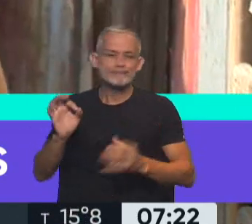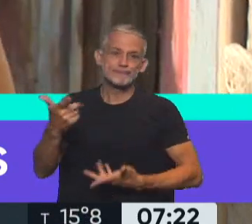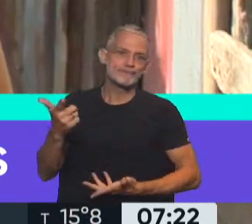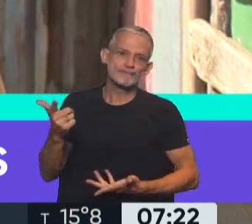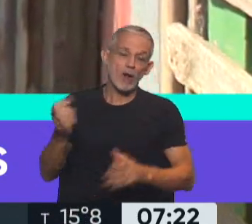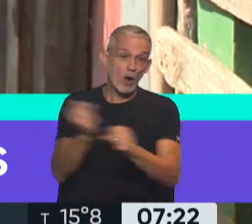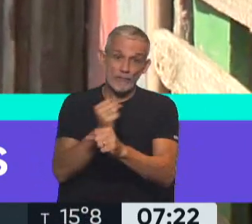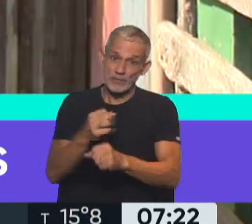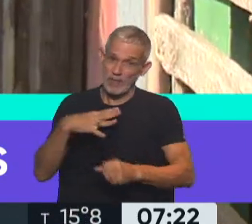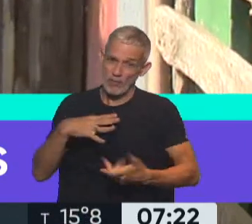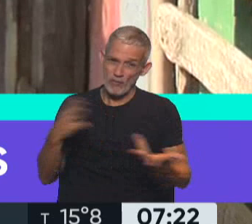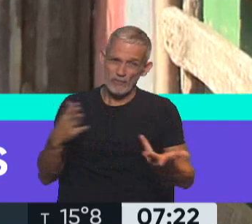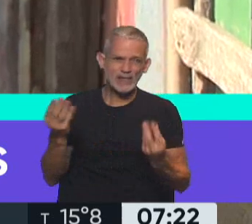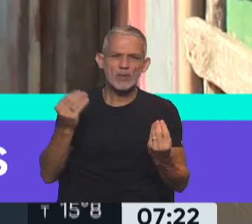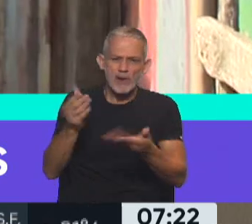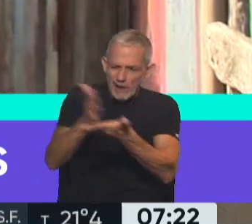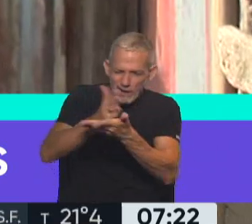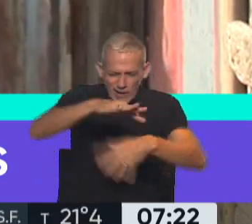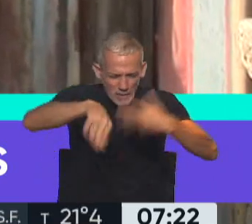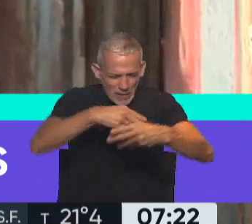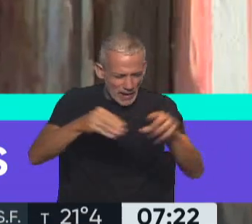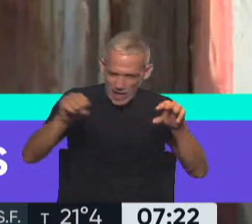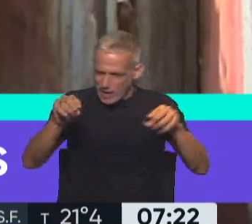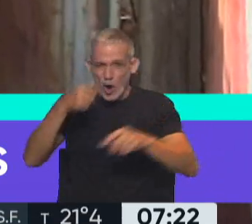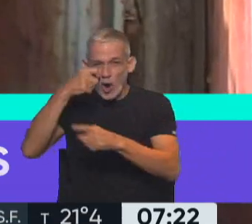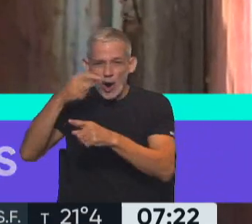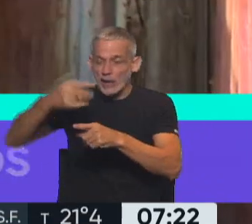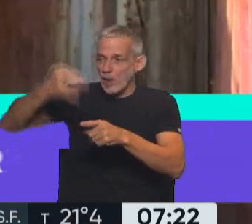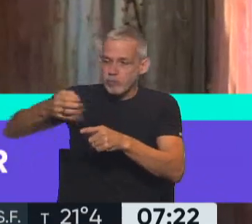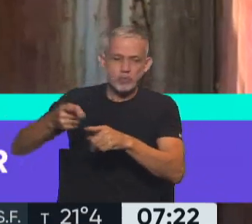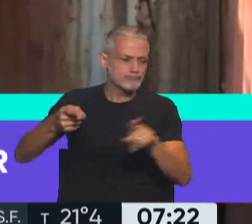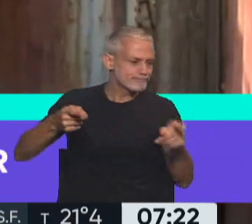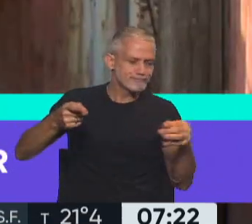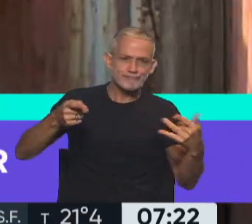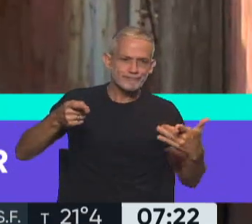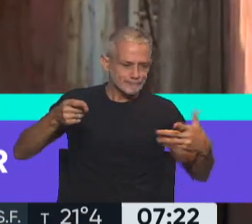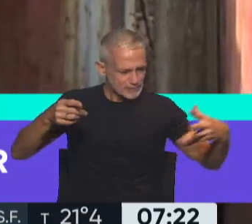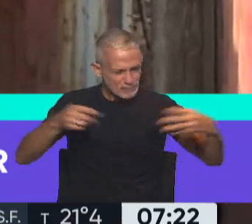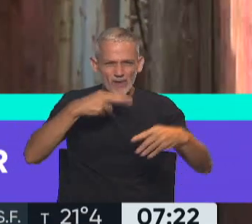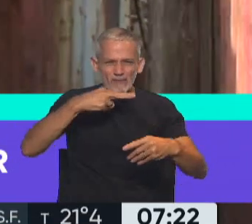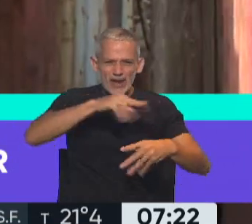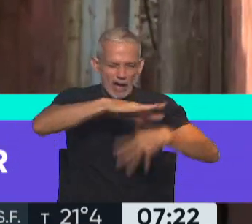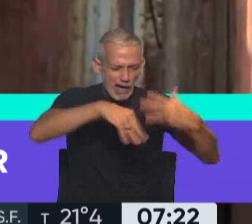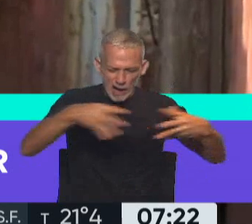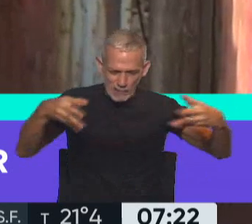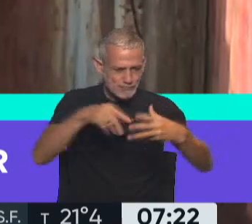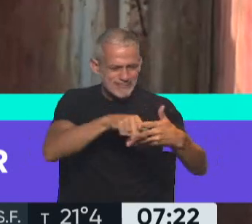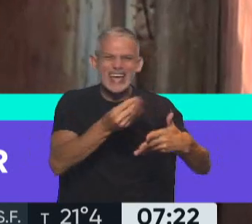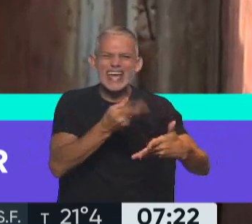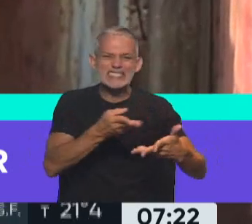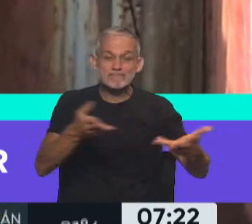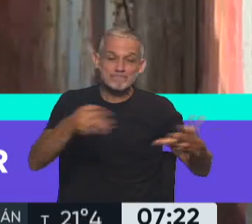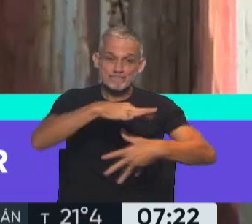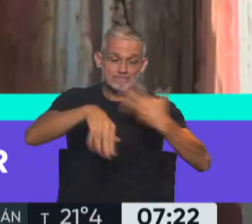fueron confirmados de con qué se cortó esta cocaína de tan letal. Y decía el ministro mismo, esto